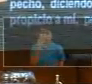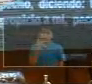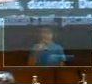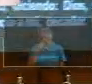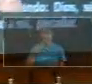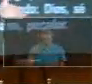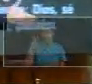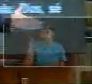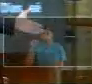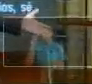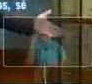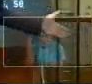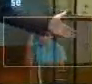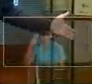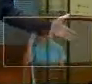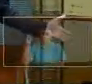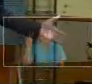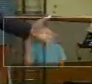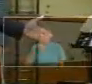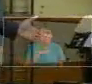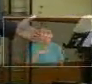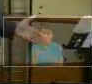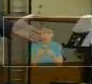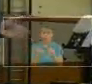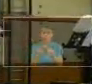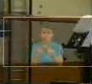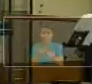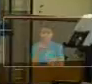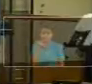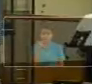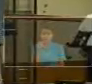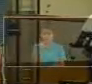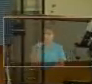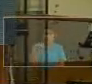no soy como este publicano que está aquí.